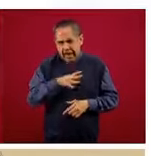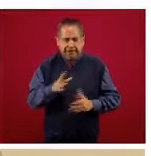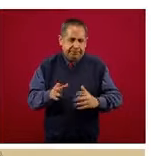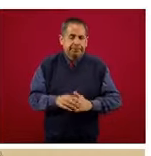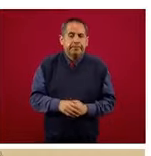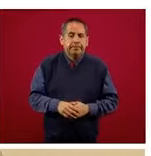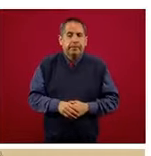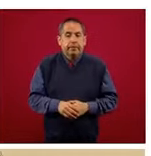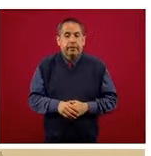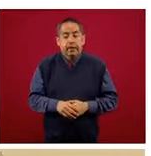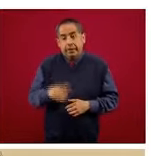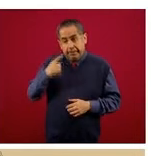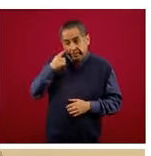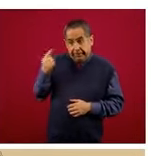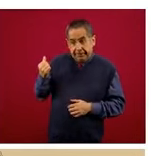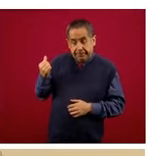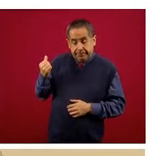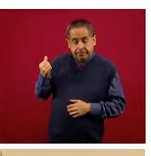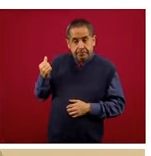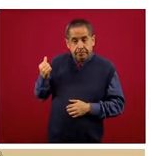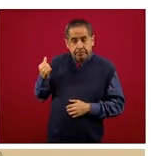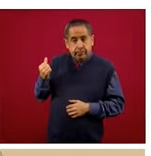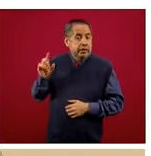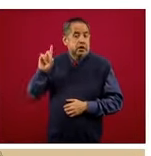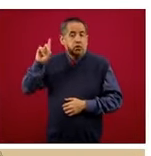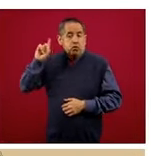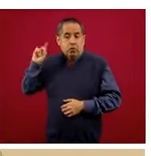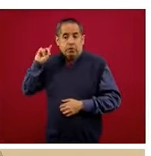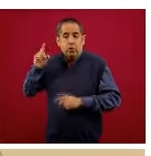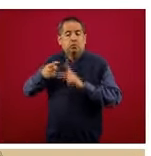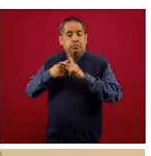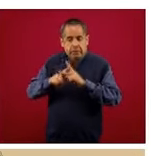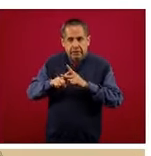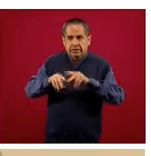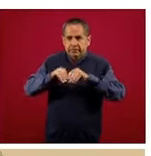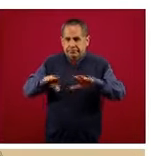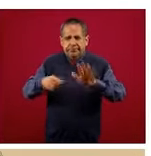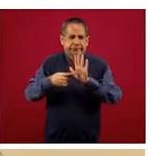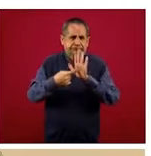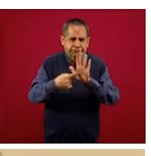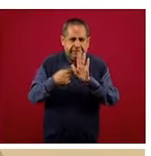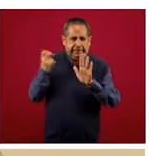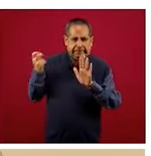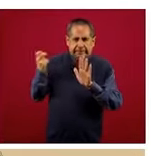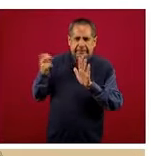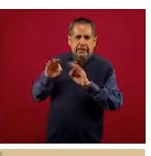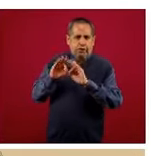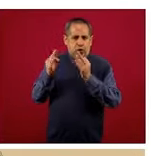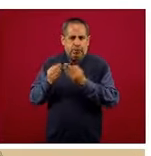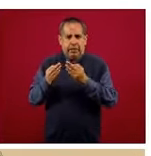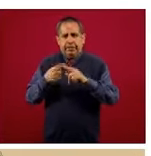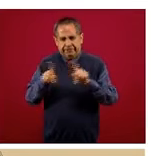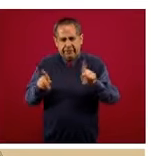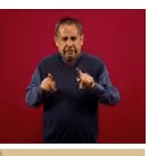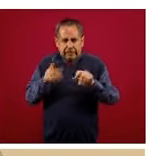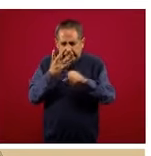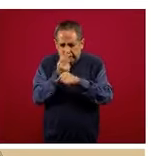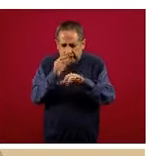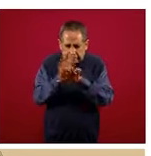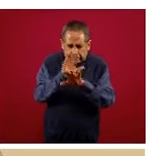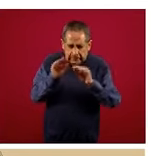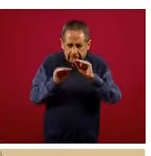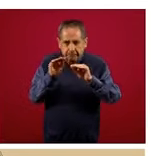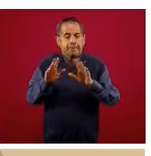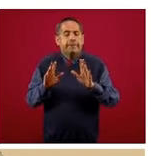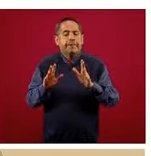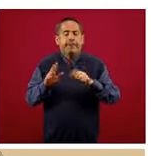gráficas se han estado presentando desde el día domingo. Hemos estado también realizando algunas modificaciones